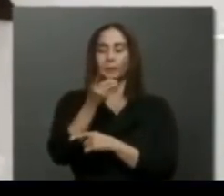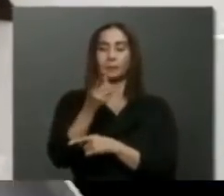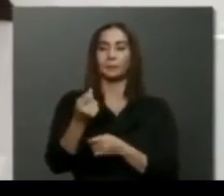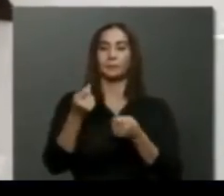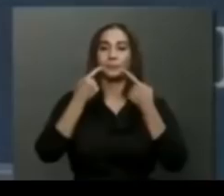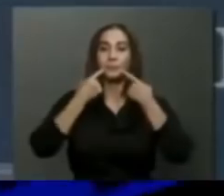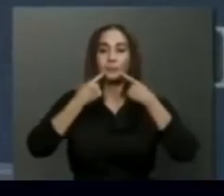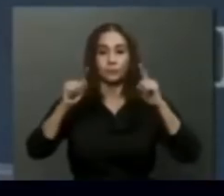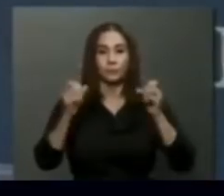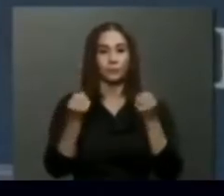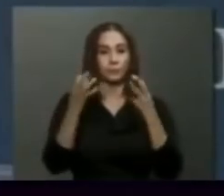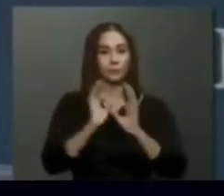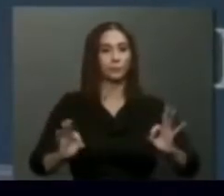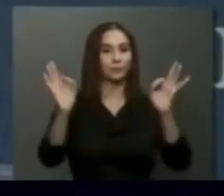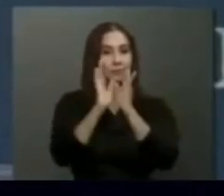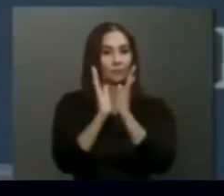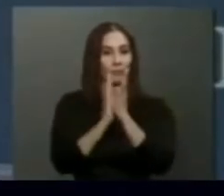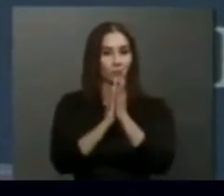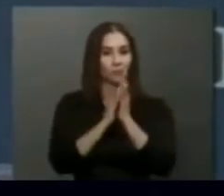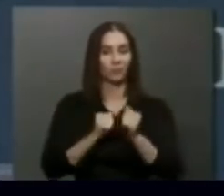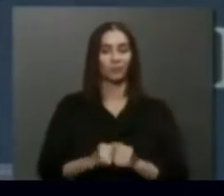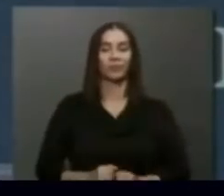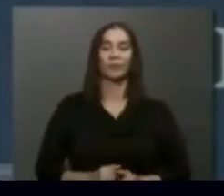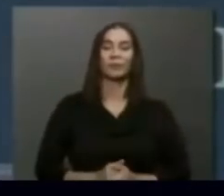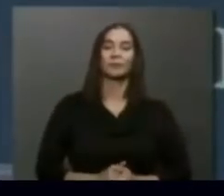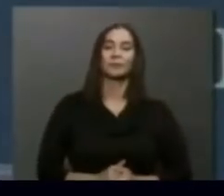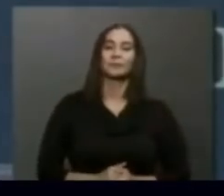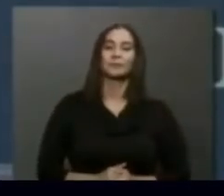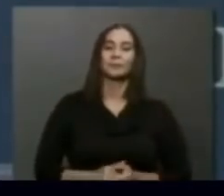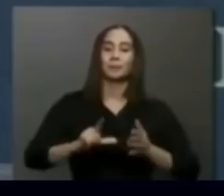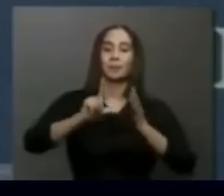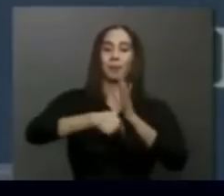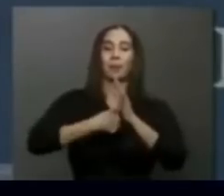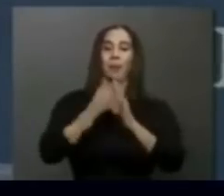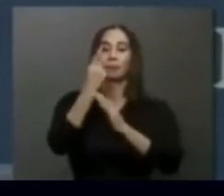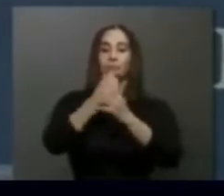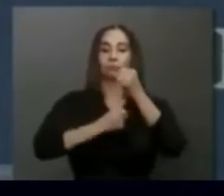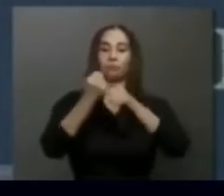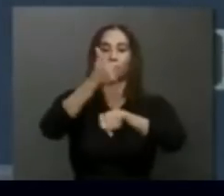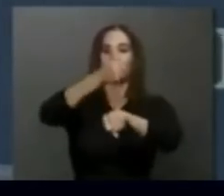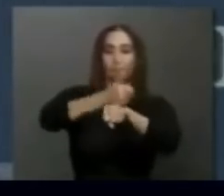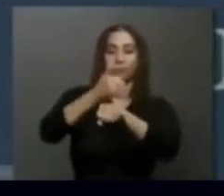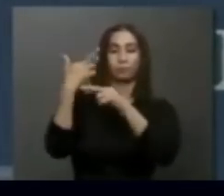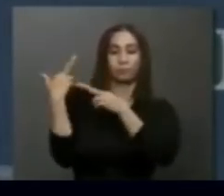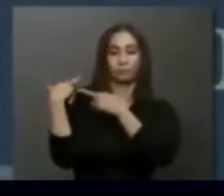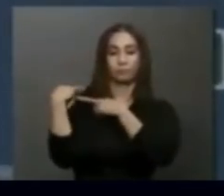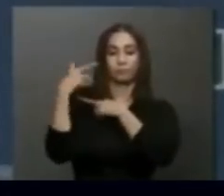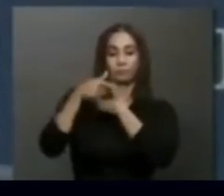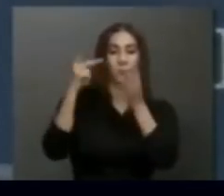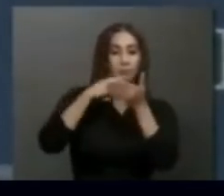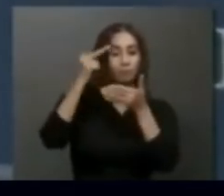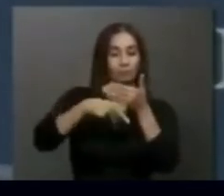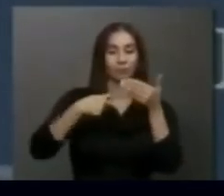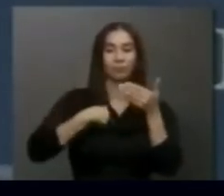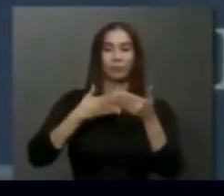gran noticia que celebrar. Después de un año de asumir esta posición en la dirección de Supérate, me siento honrada de decir